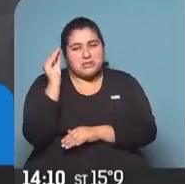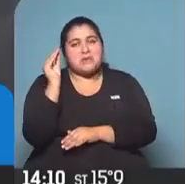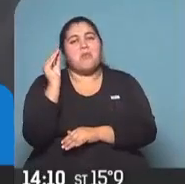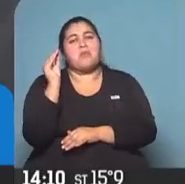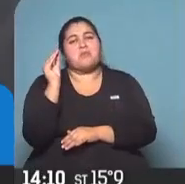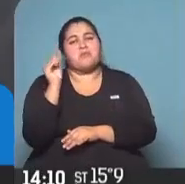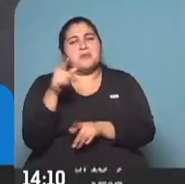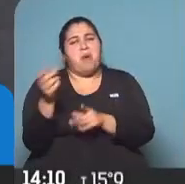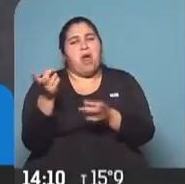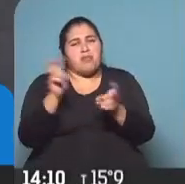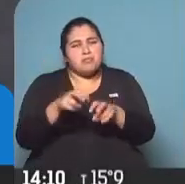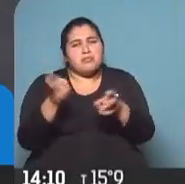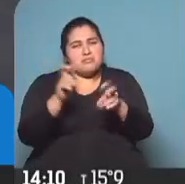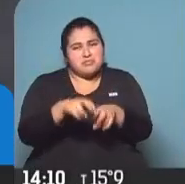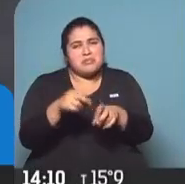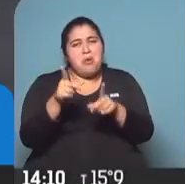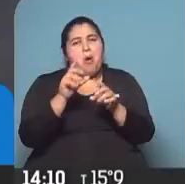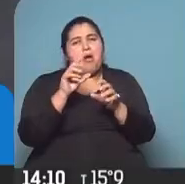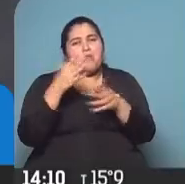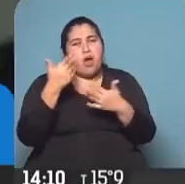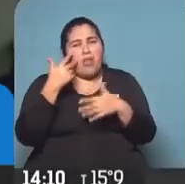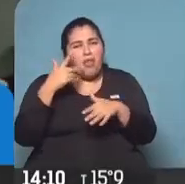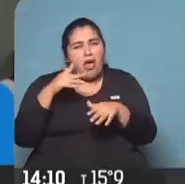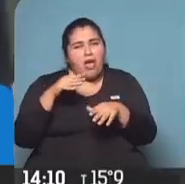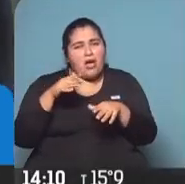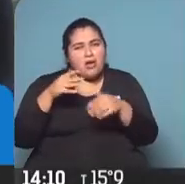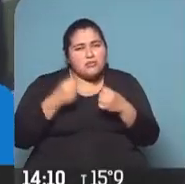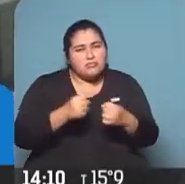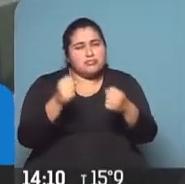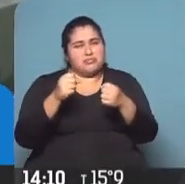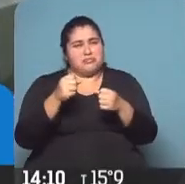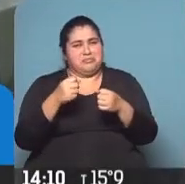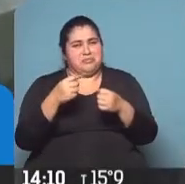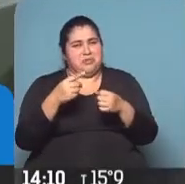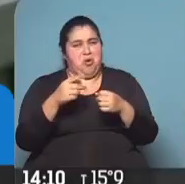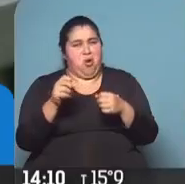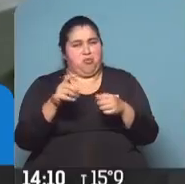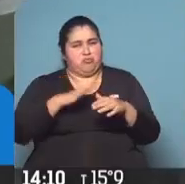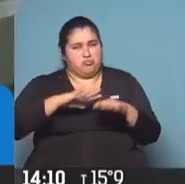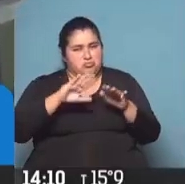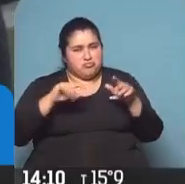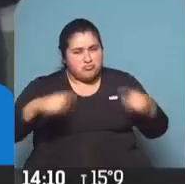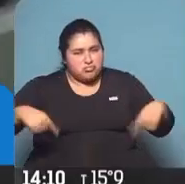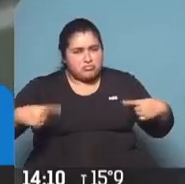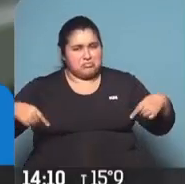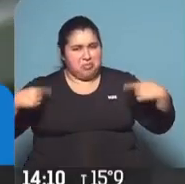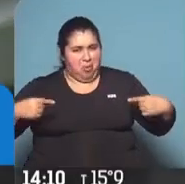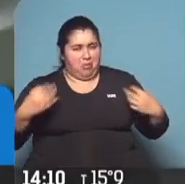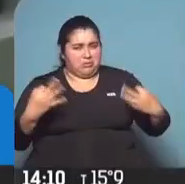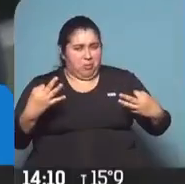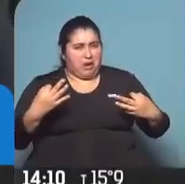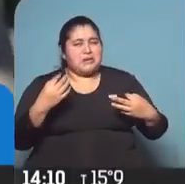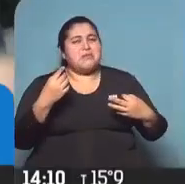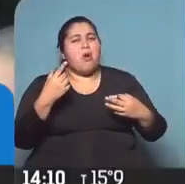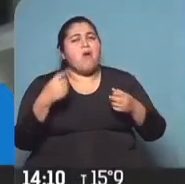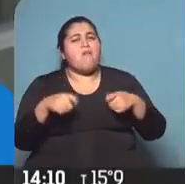aerotransportable y aero lanzables siendo multipropósito todo terreno rústico y